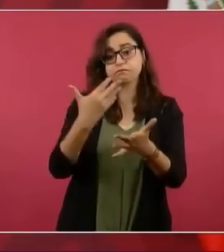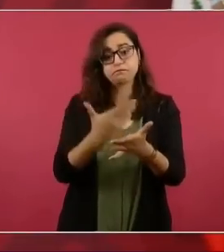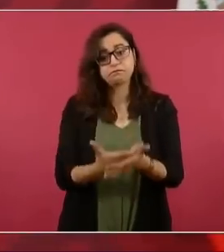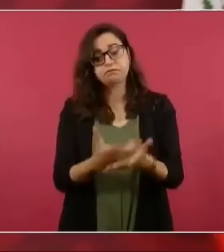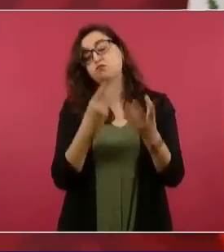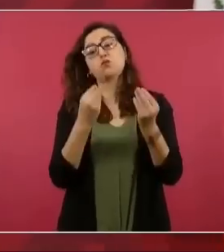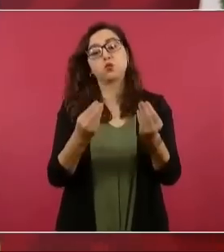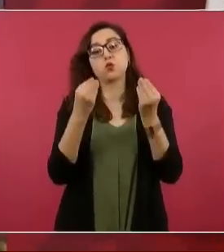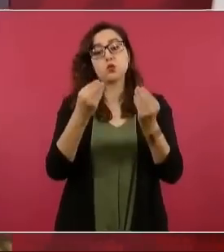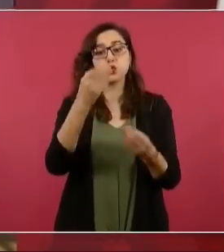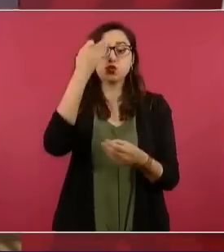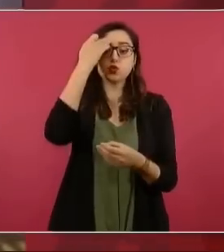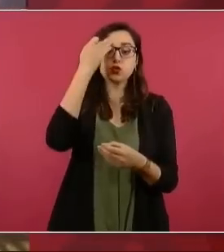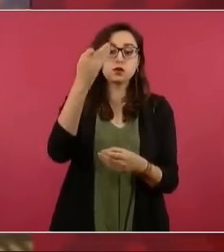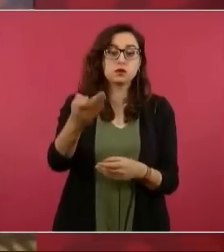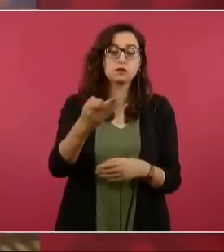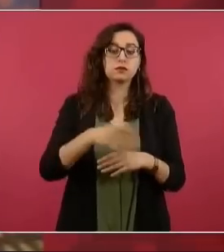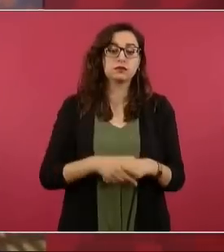era peor